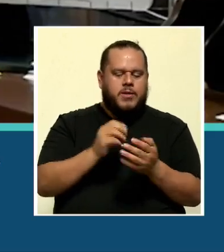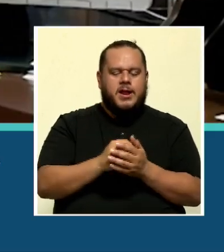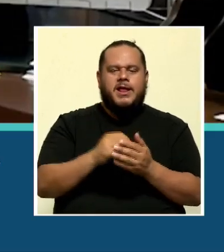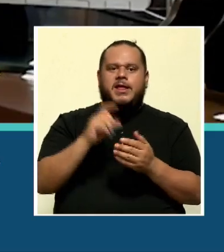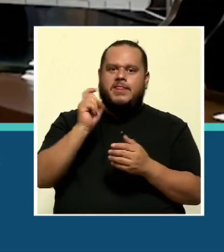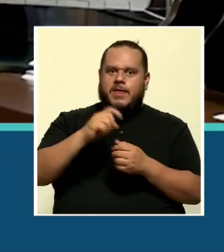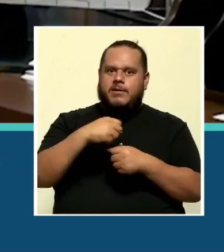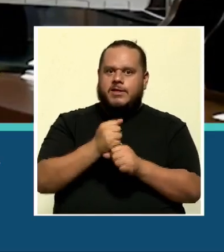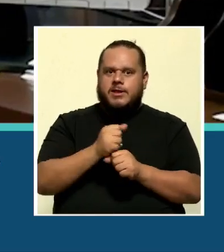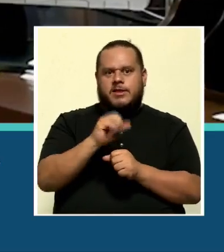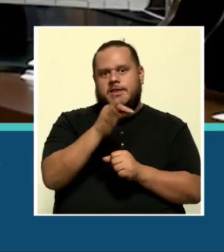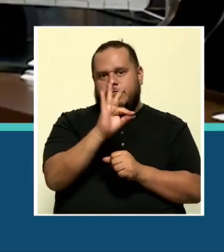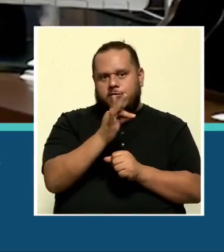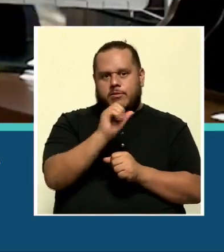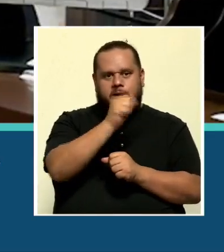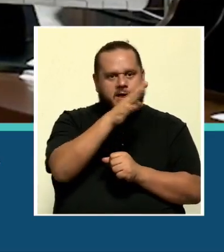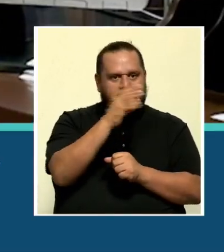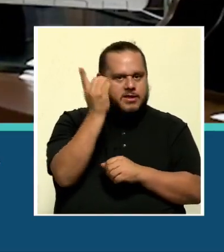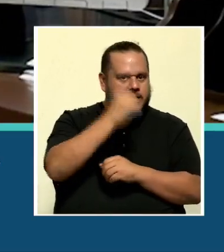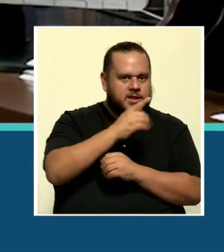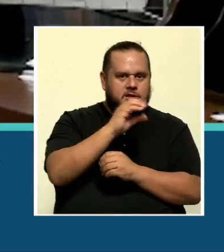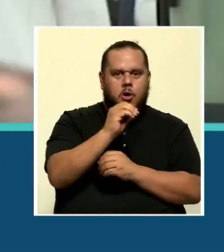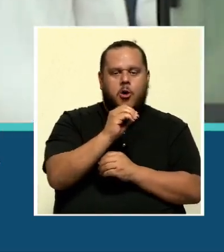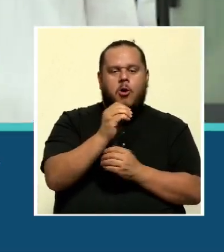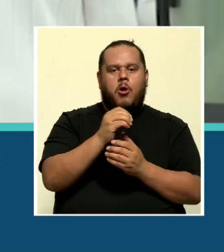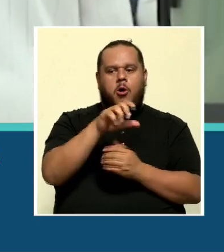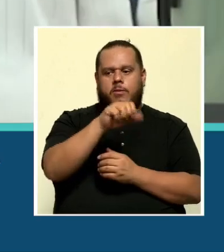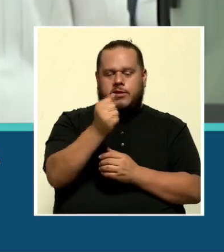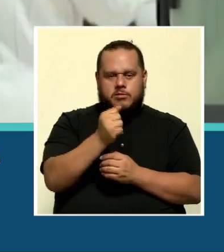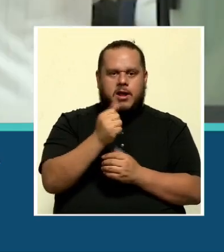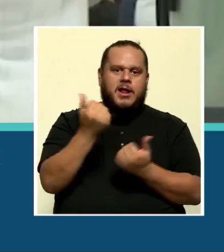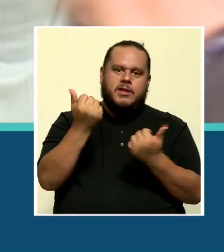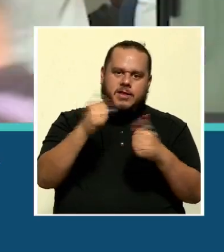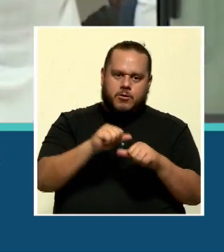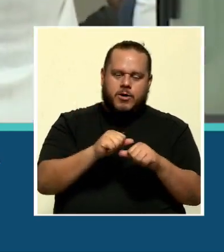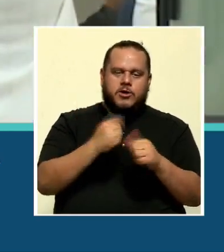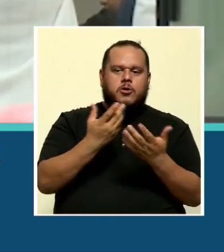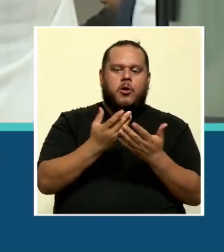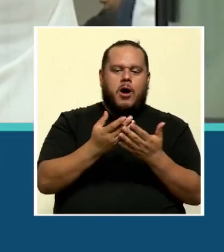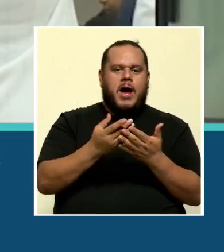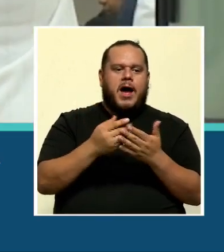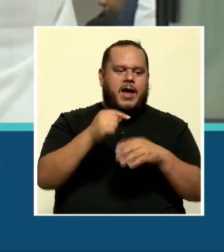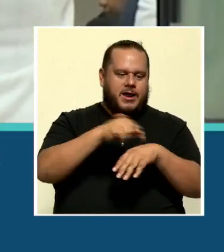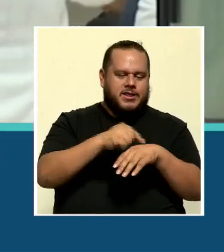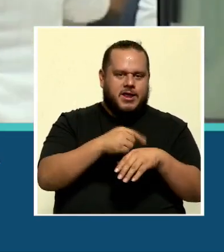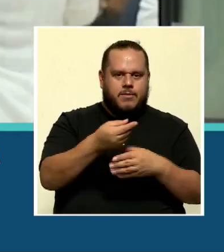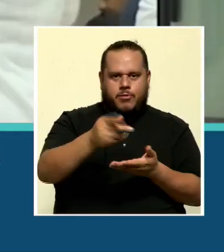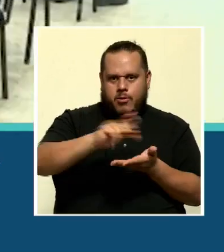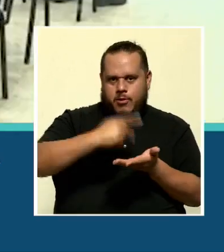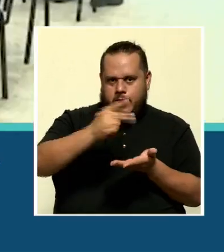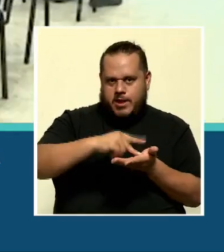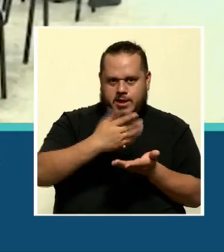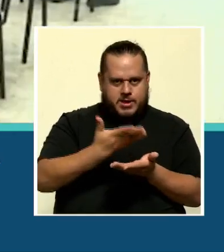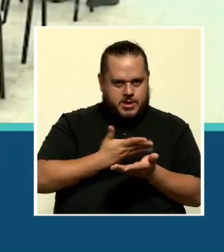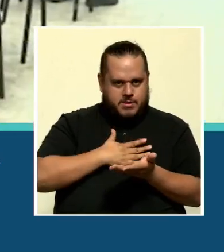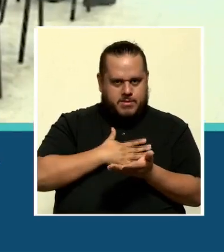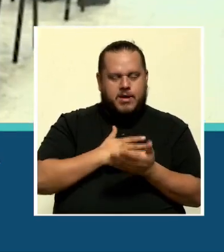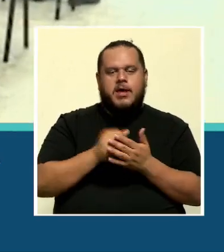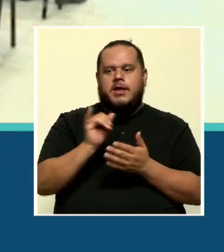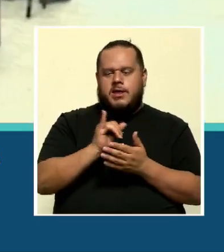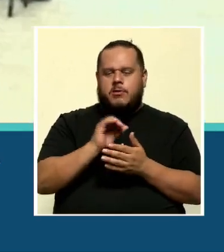de forma quincenal o mensual, de acuerdo a la periodicidad en la que se reciban. El presupuesto también nos permite